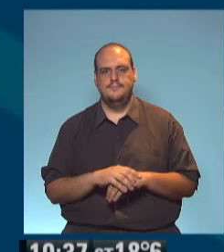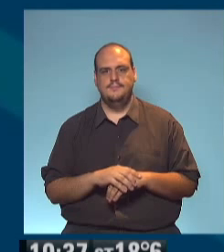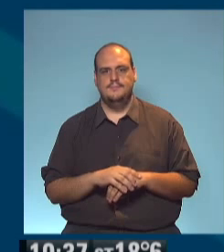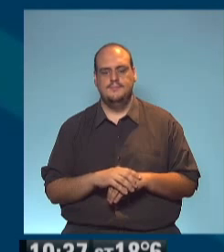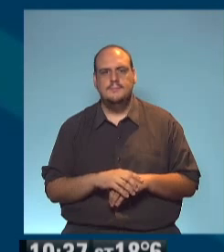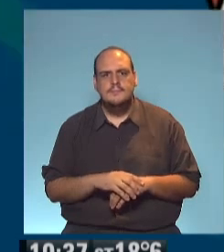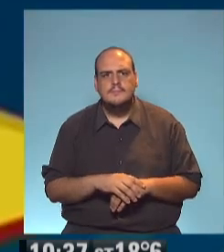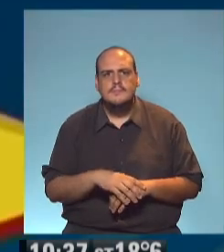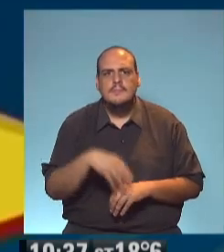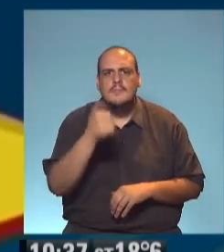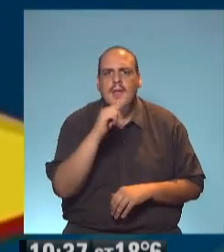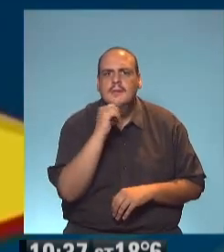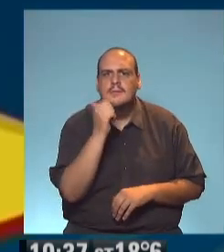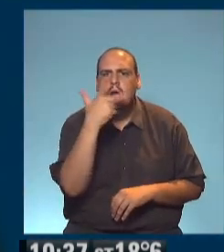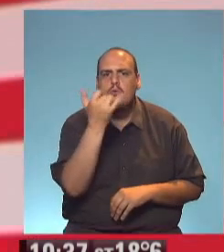Atahualpa Yupanqui.